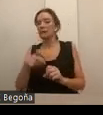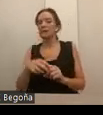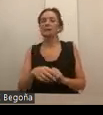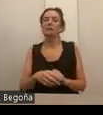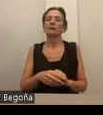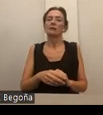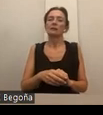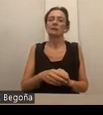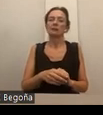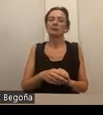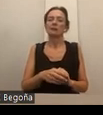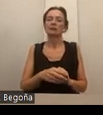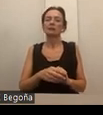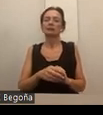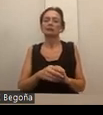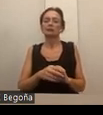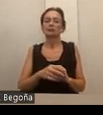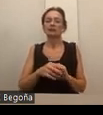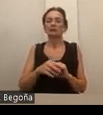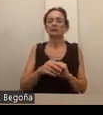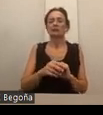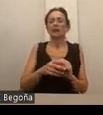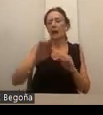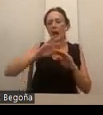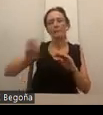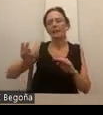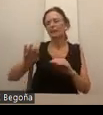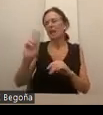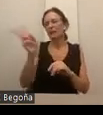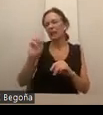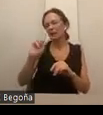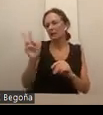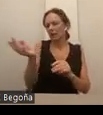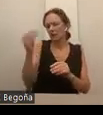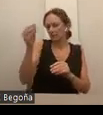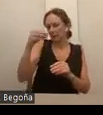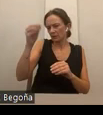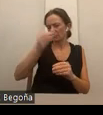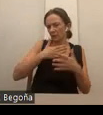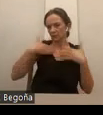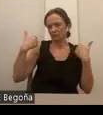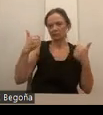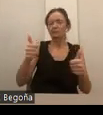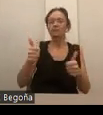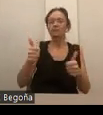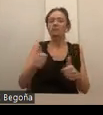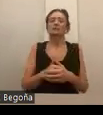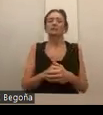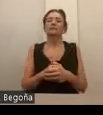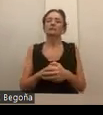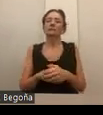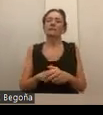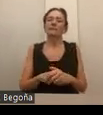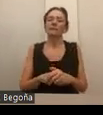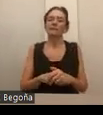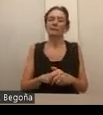Además, evidentemente, de todas las vitaminas que queramos añadir sea, de todas las vitaminas que procedan de la